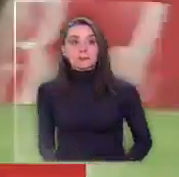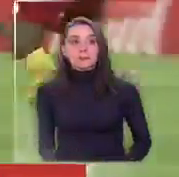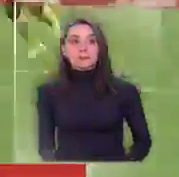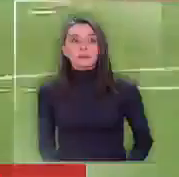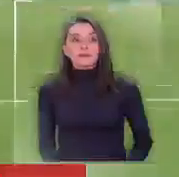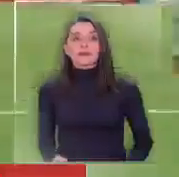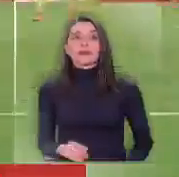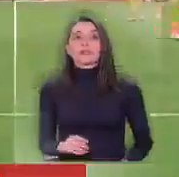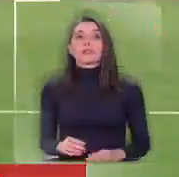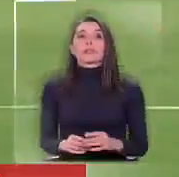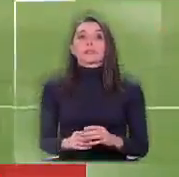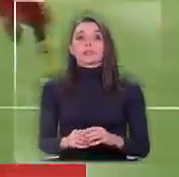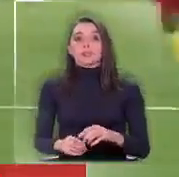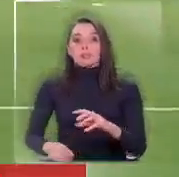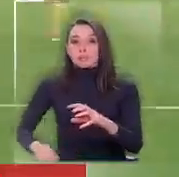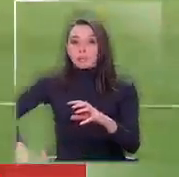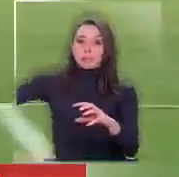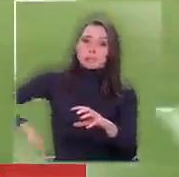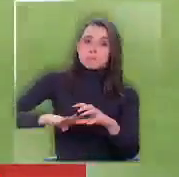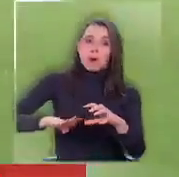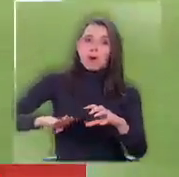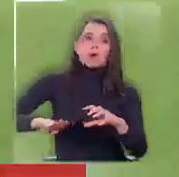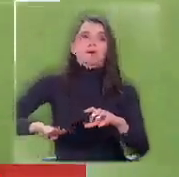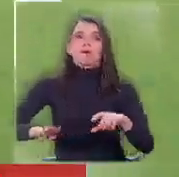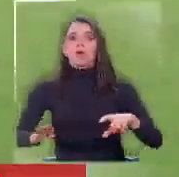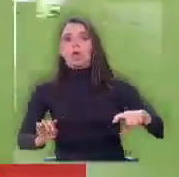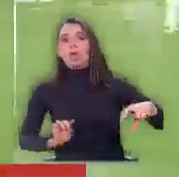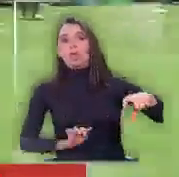incluso con pelotazos sin buen destino.